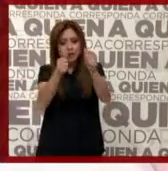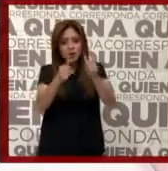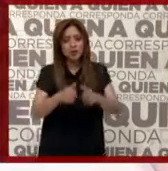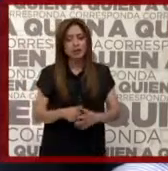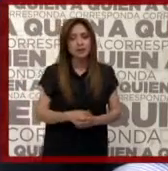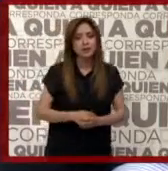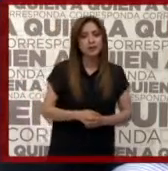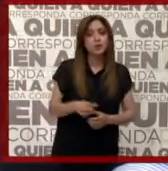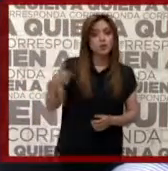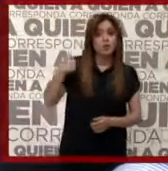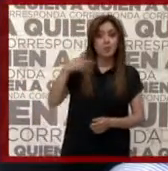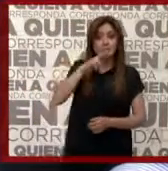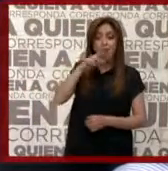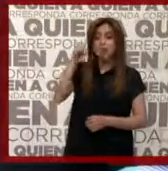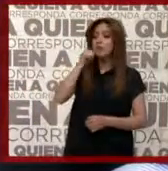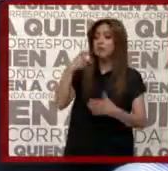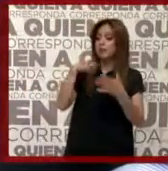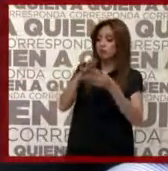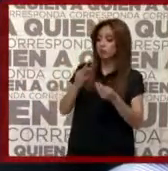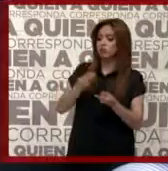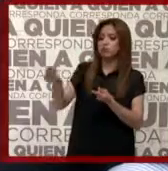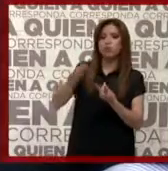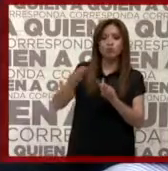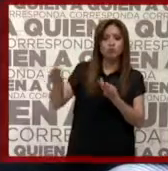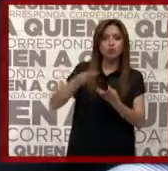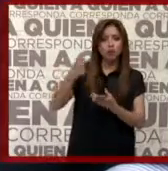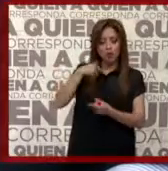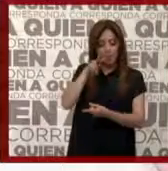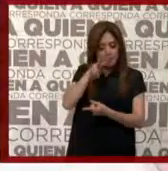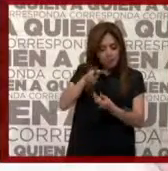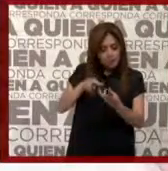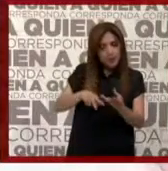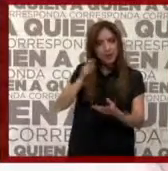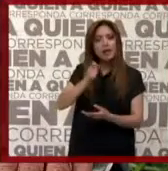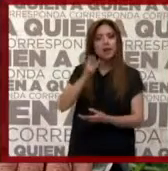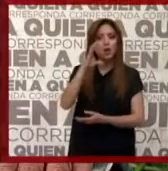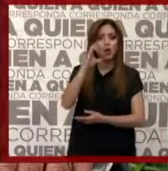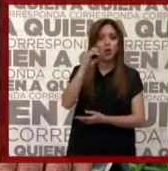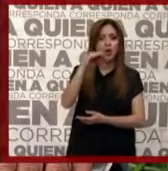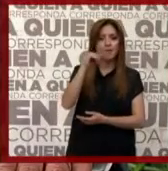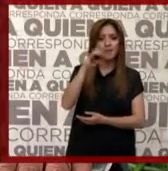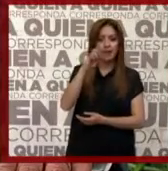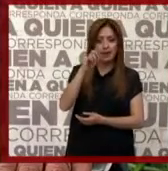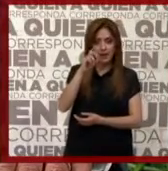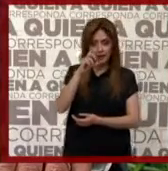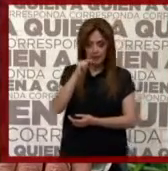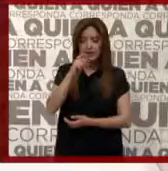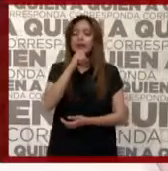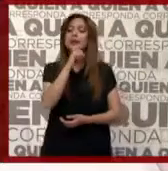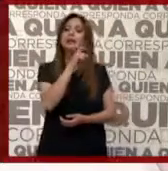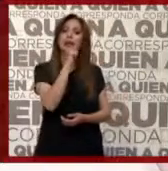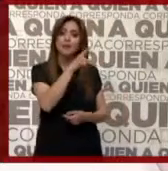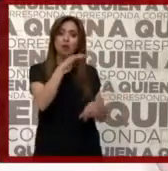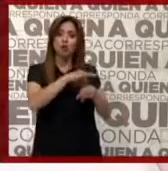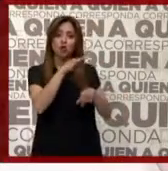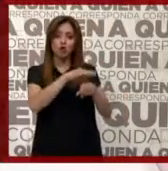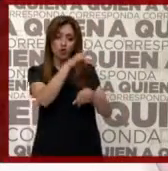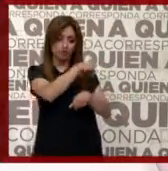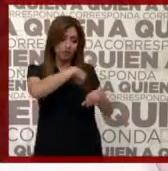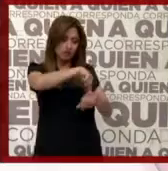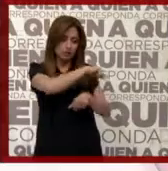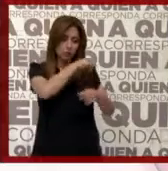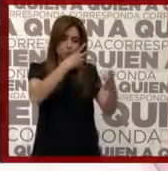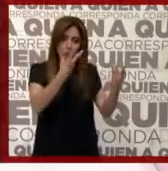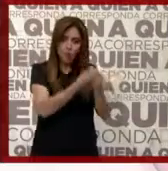porque cada vez que ven a clase 90 y vienen también es colaborar es atender el teléfono y ahí estaremos dando tarde con ellos para